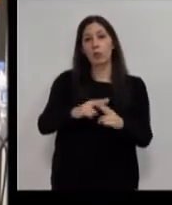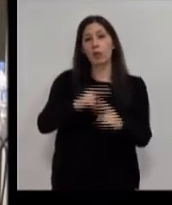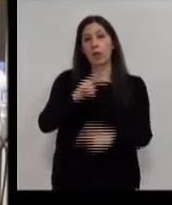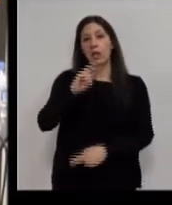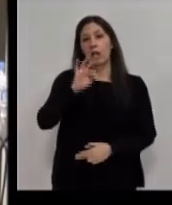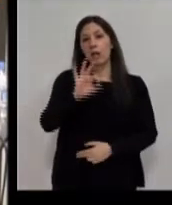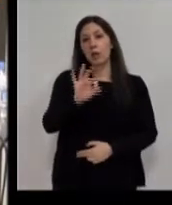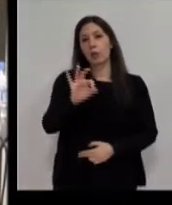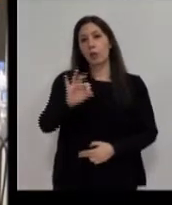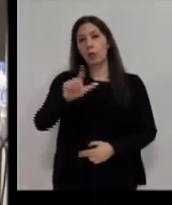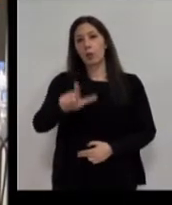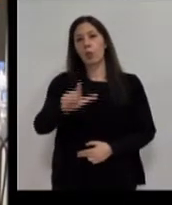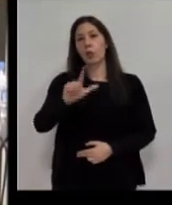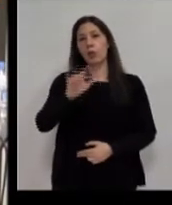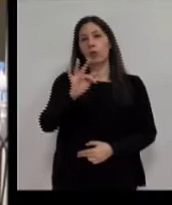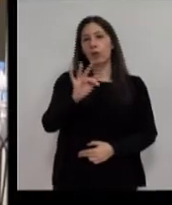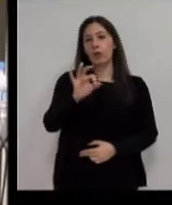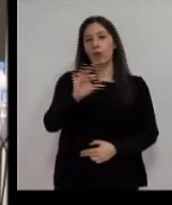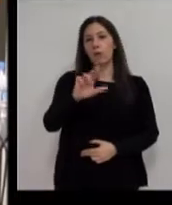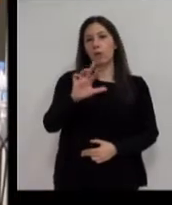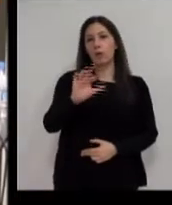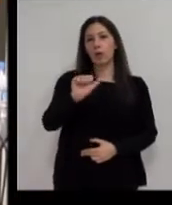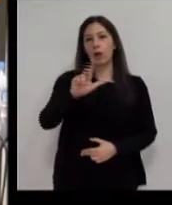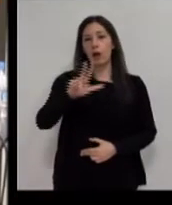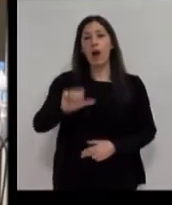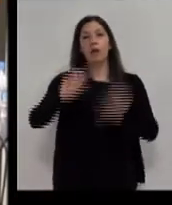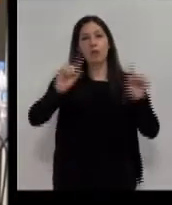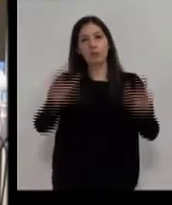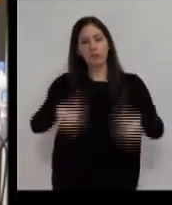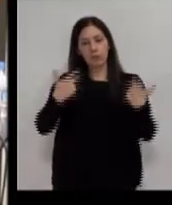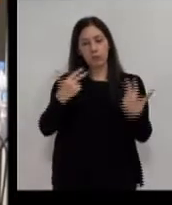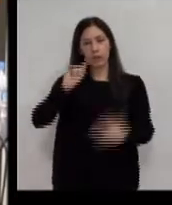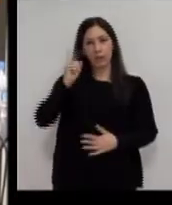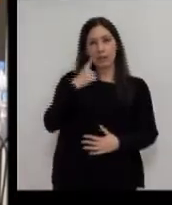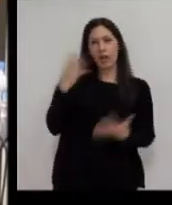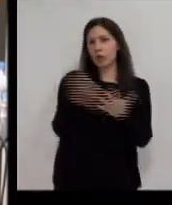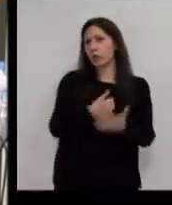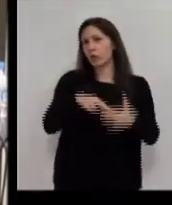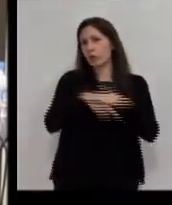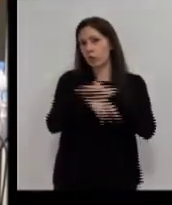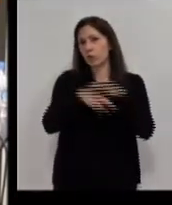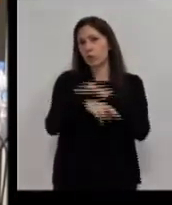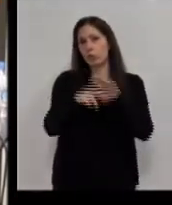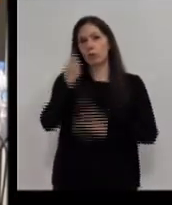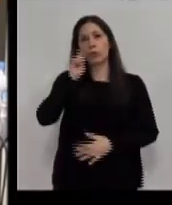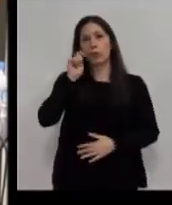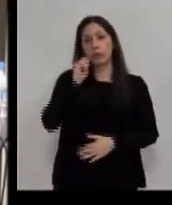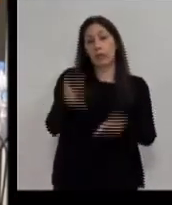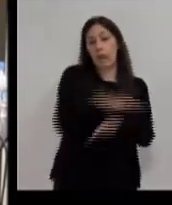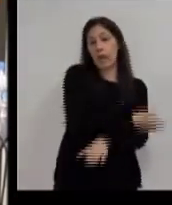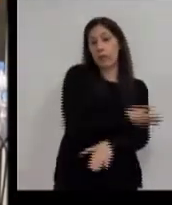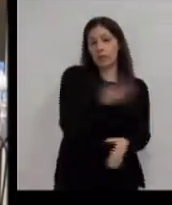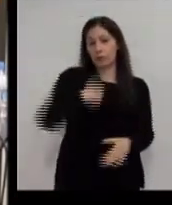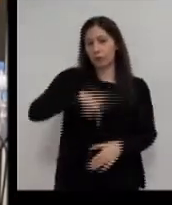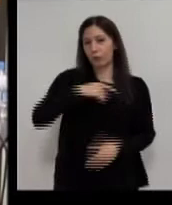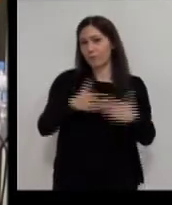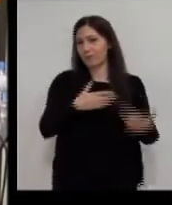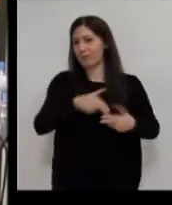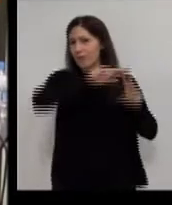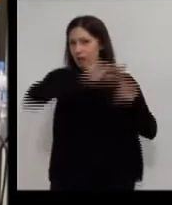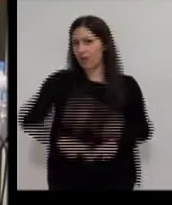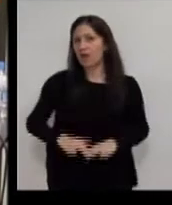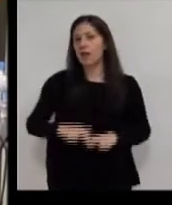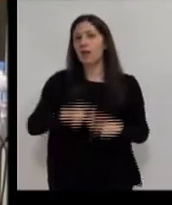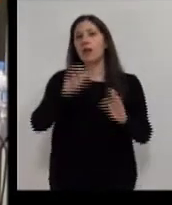móvil que se llama Tour for All, que te permite detectar cuáles son todos los recursos turísticos que Predif ha